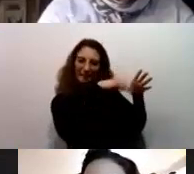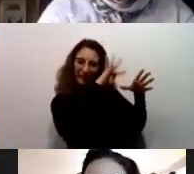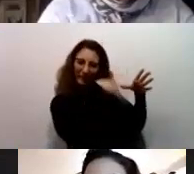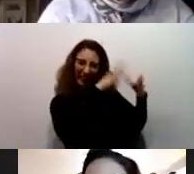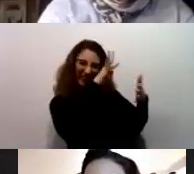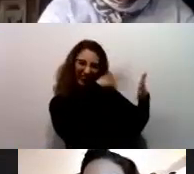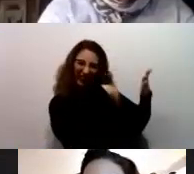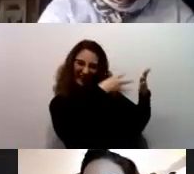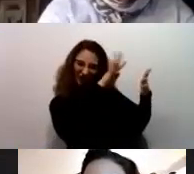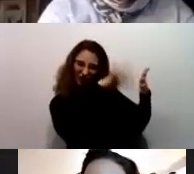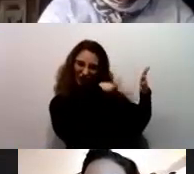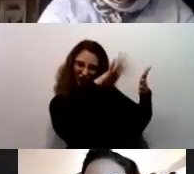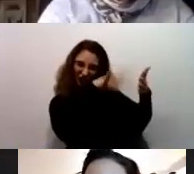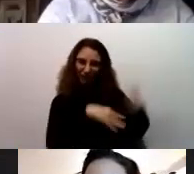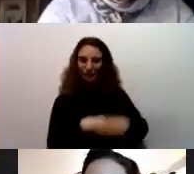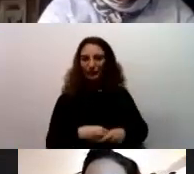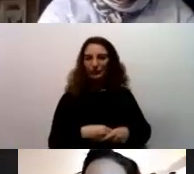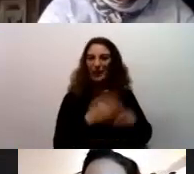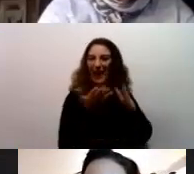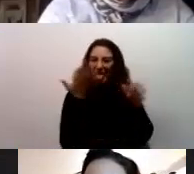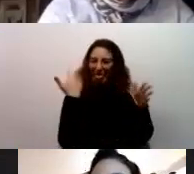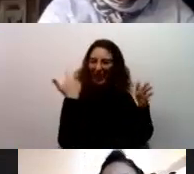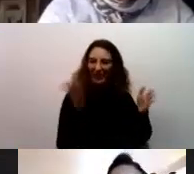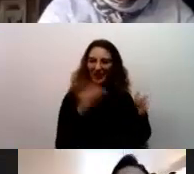el anterior PDF.